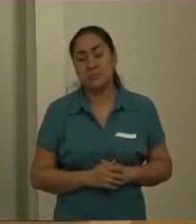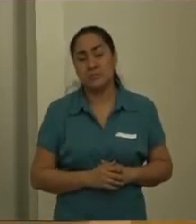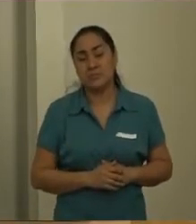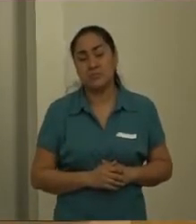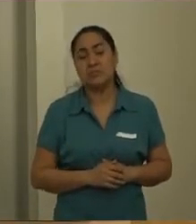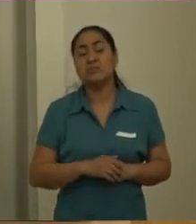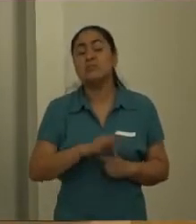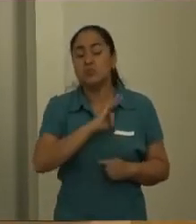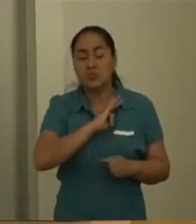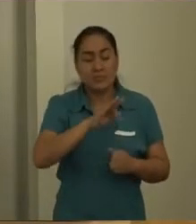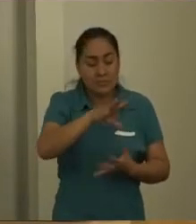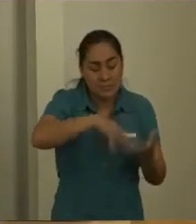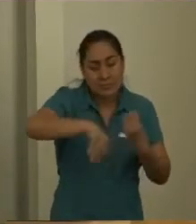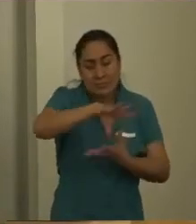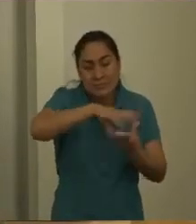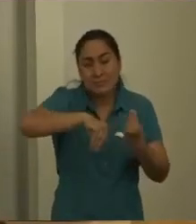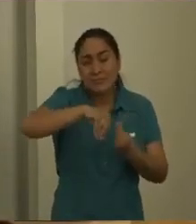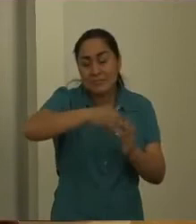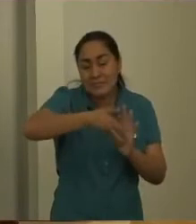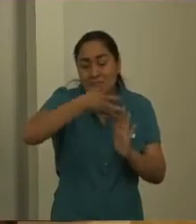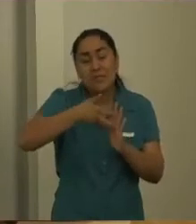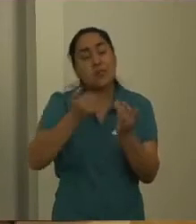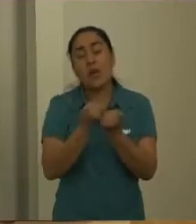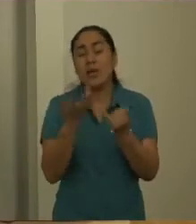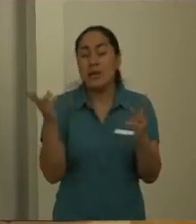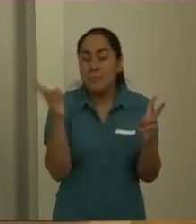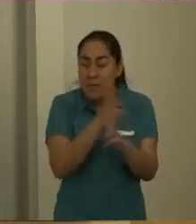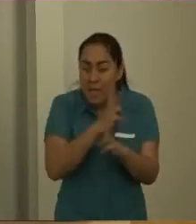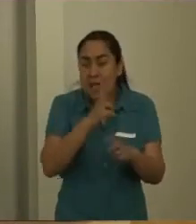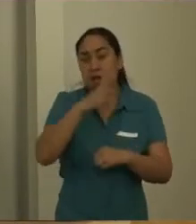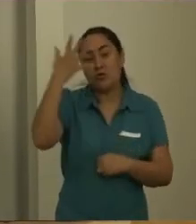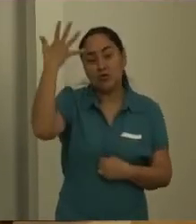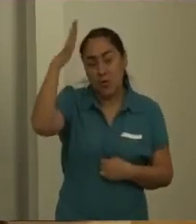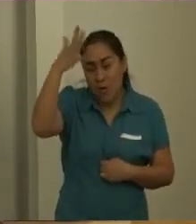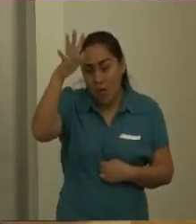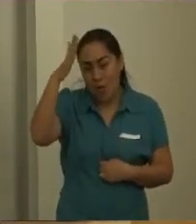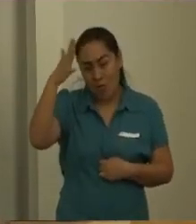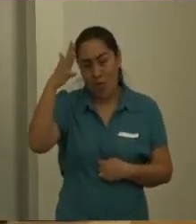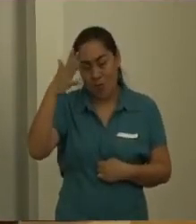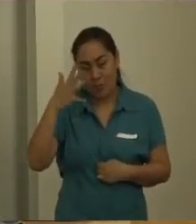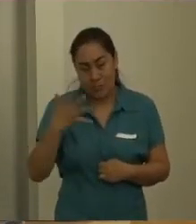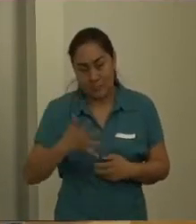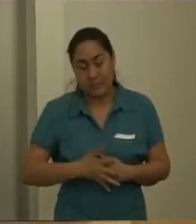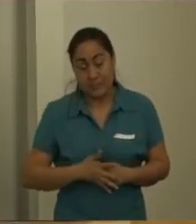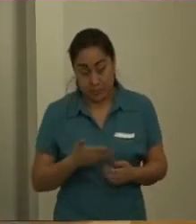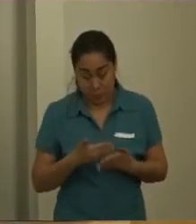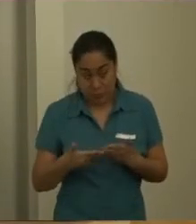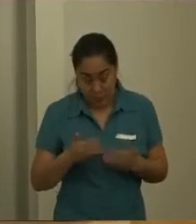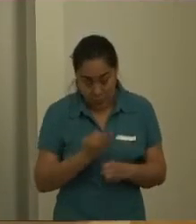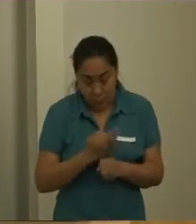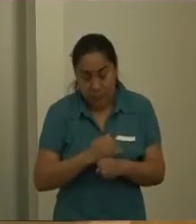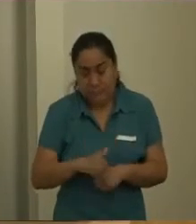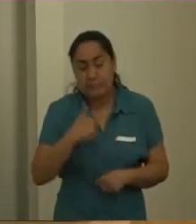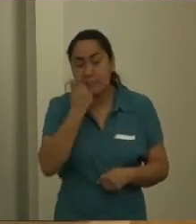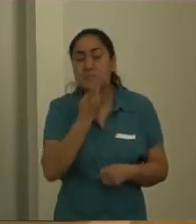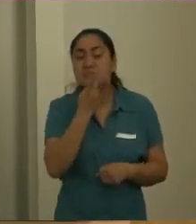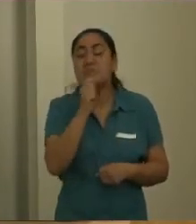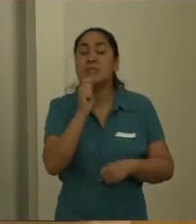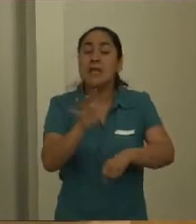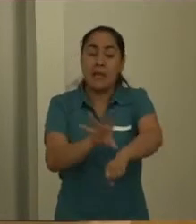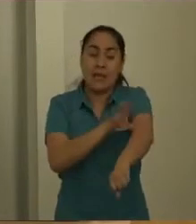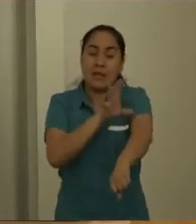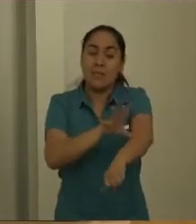renovables como el viento y sol pero aquí hay que decir que energía